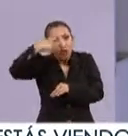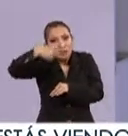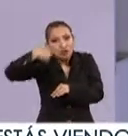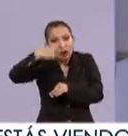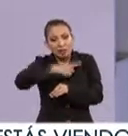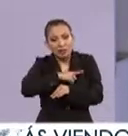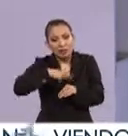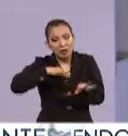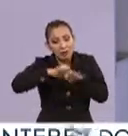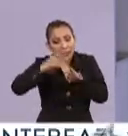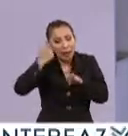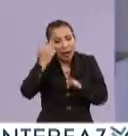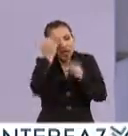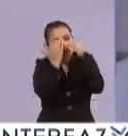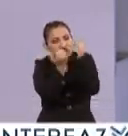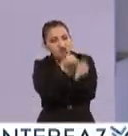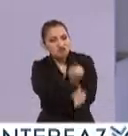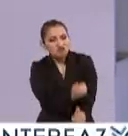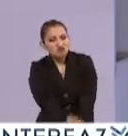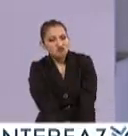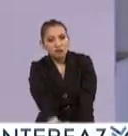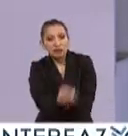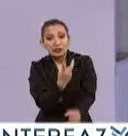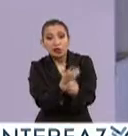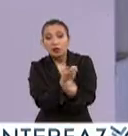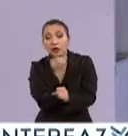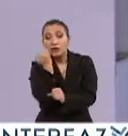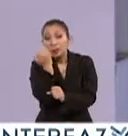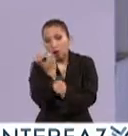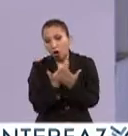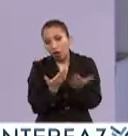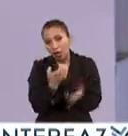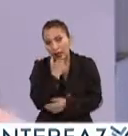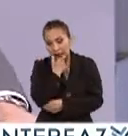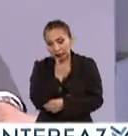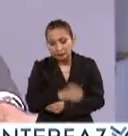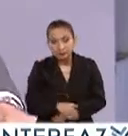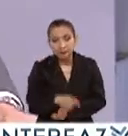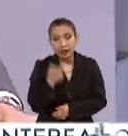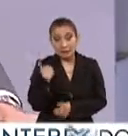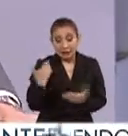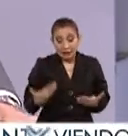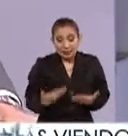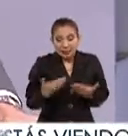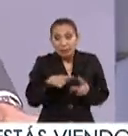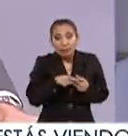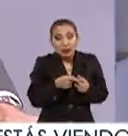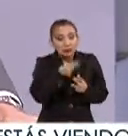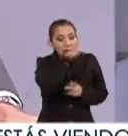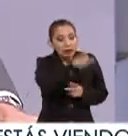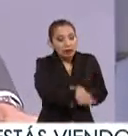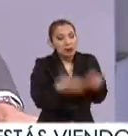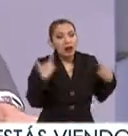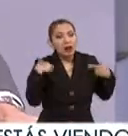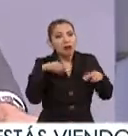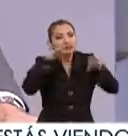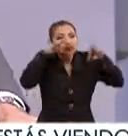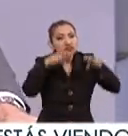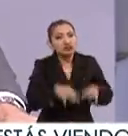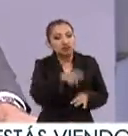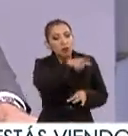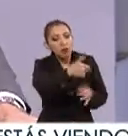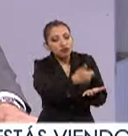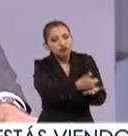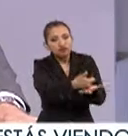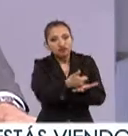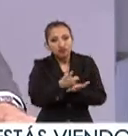uno debe trabajar para hacerse con un dominio de un segundo idioma, en este caso el inglés. Y esa motivación parte de la calidad del profesor como